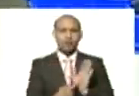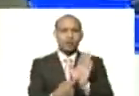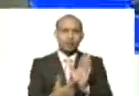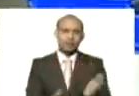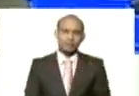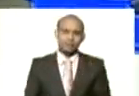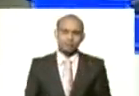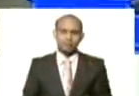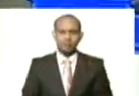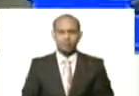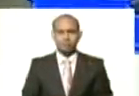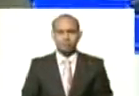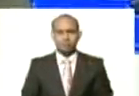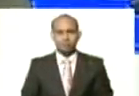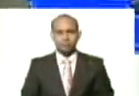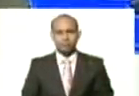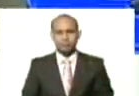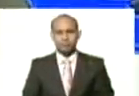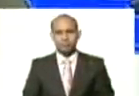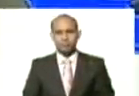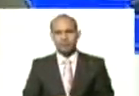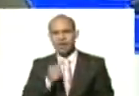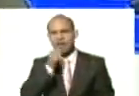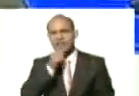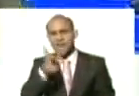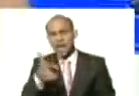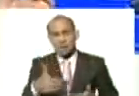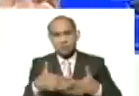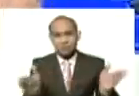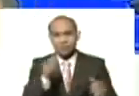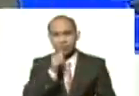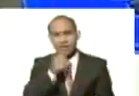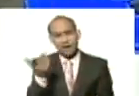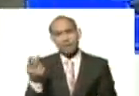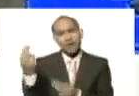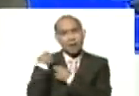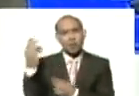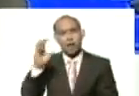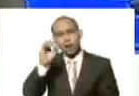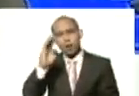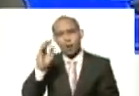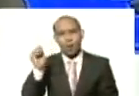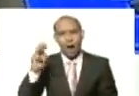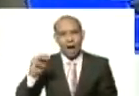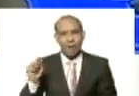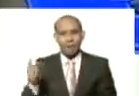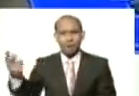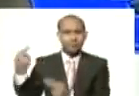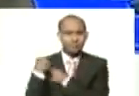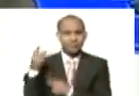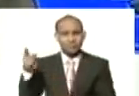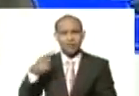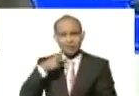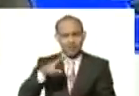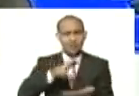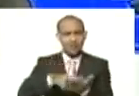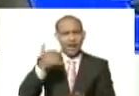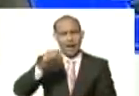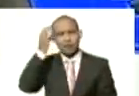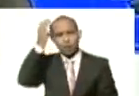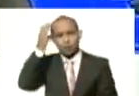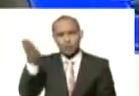Trump. ¿Ah? ¿Pero quién le abrió las puertas a Trump? Obama. Es la verdad, tenemos que tener